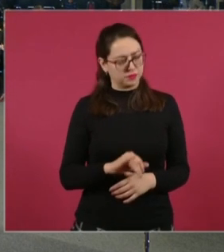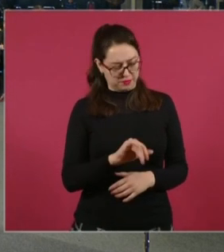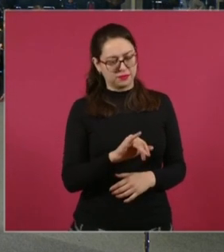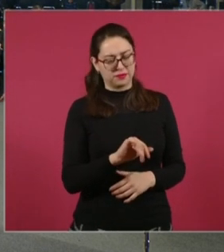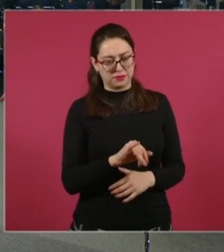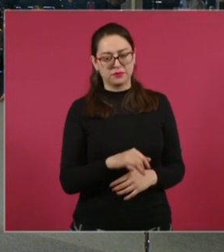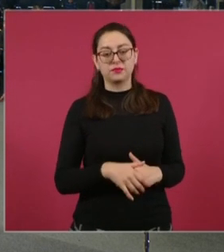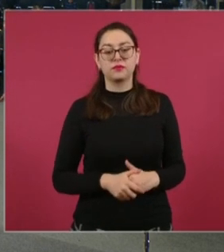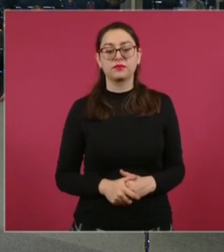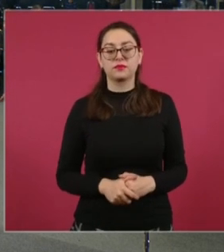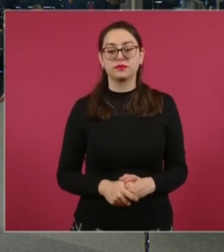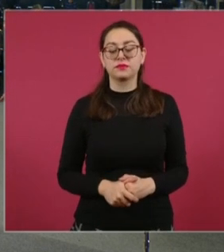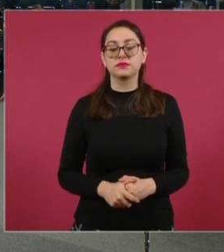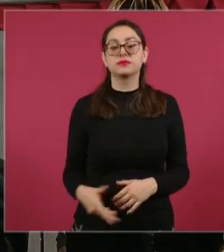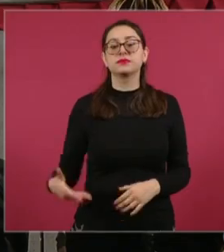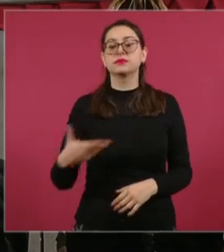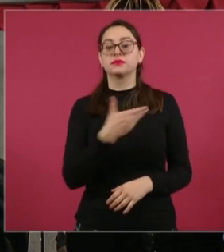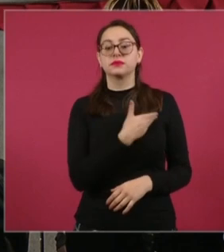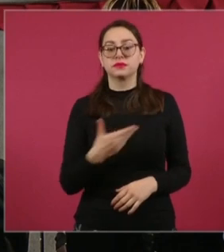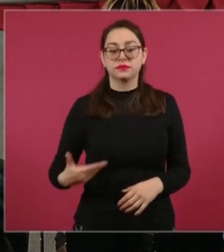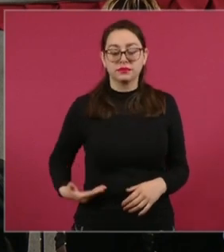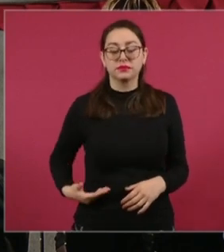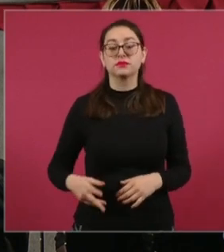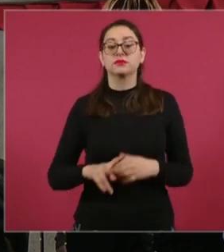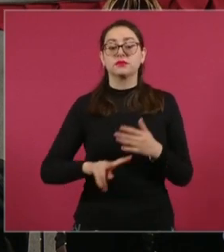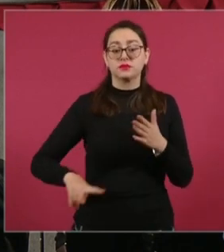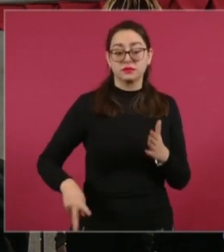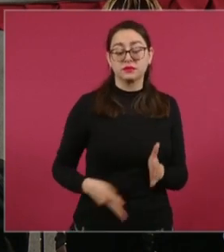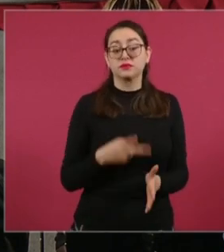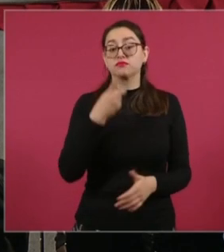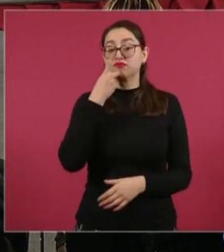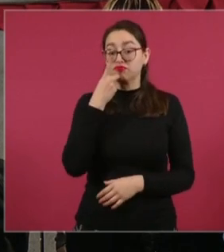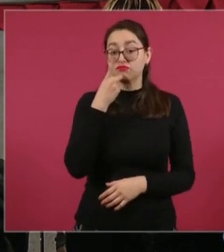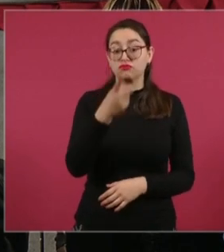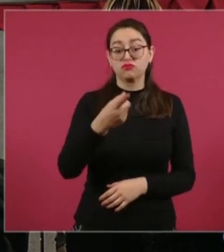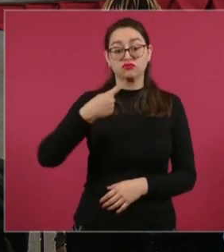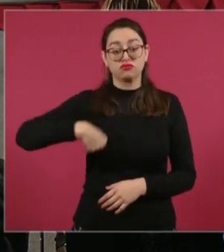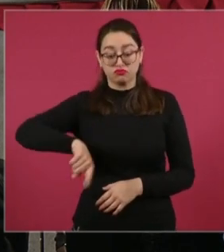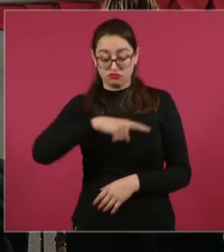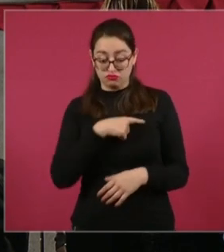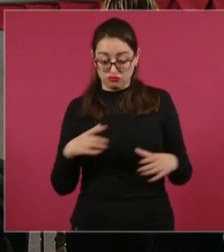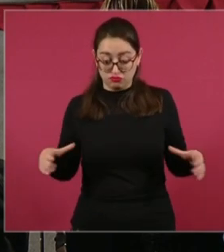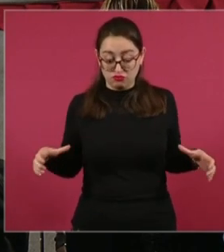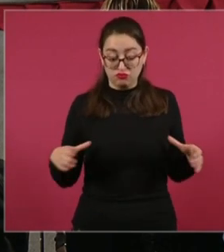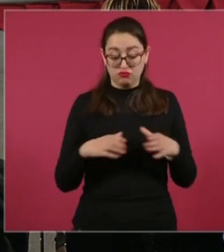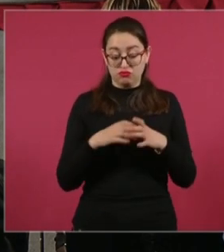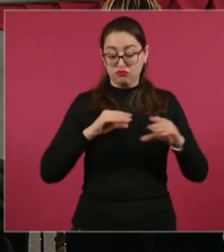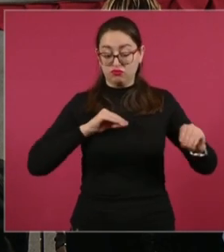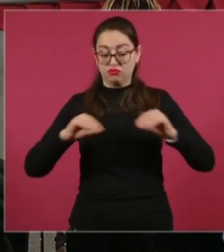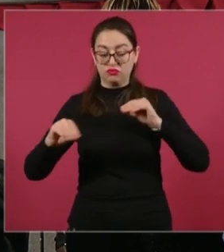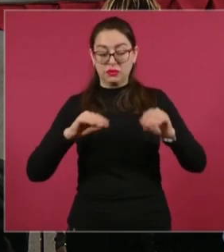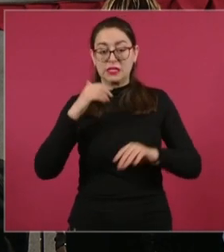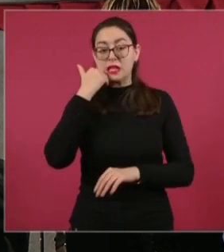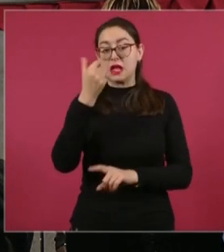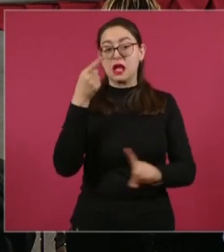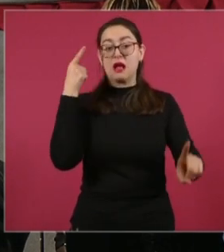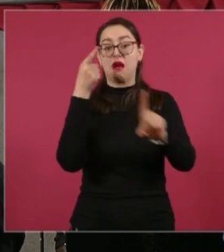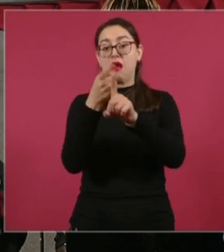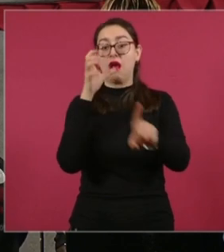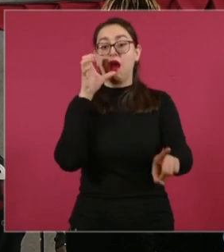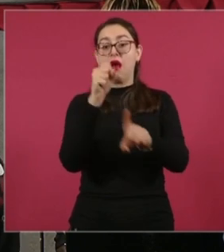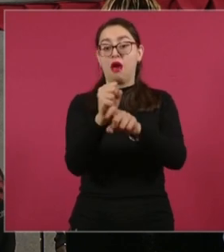Señor presidente, reitero que el movimiento Conciencia representa la suprema expresión del pacifismo. Quienes asumen la